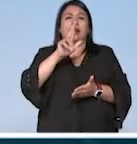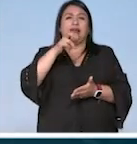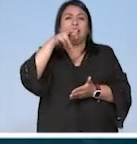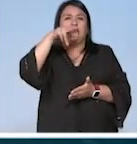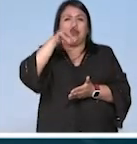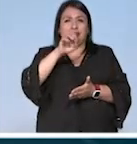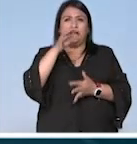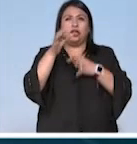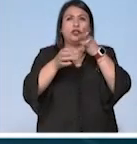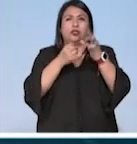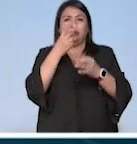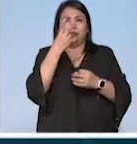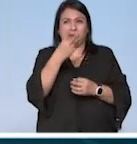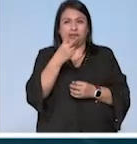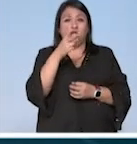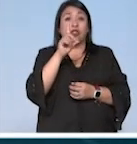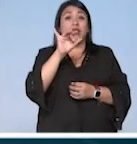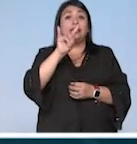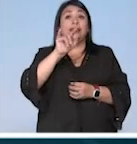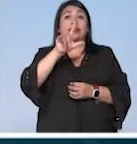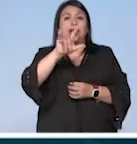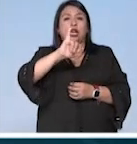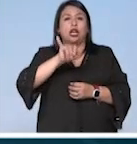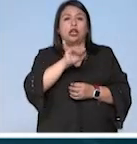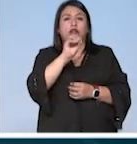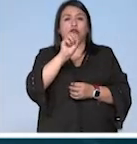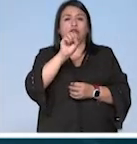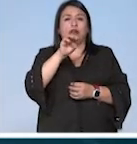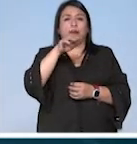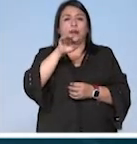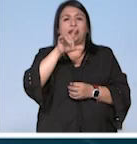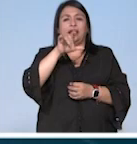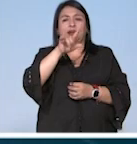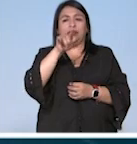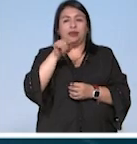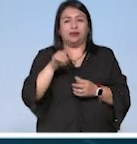para Noticias 22 digital José Meléndez